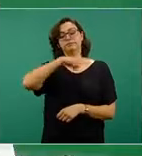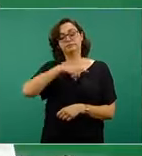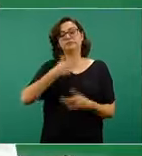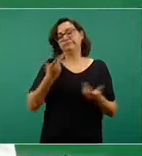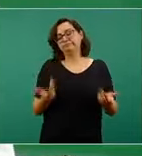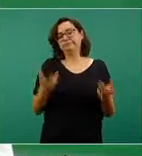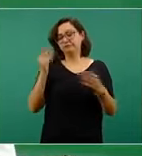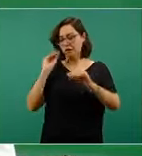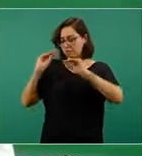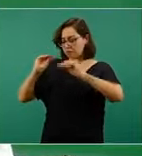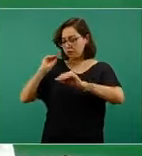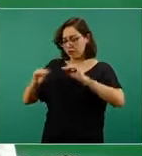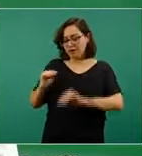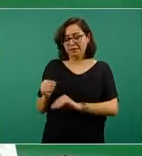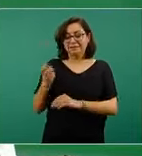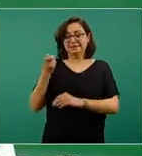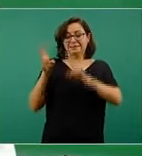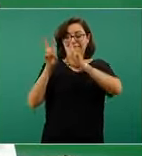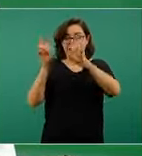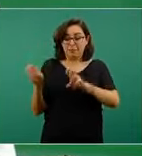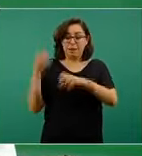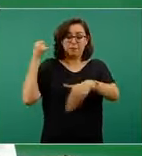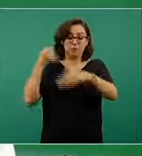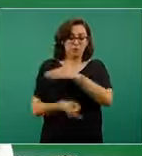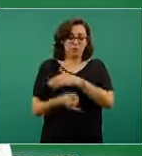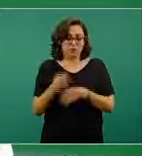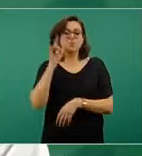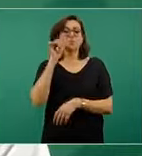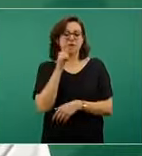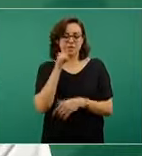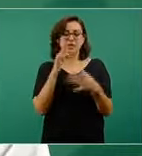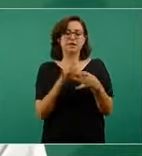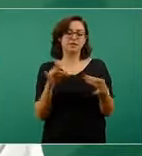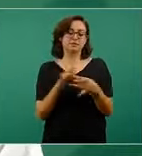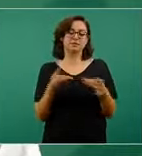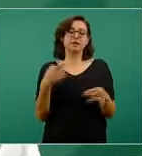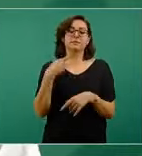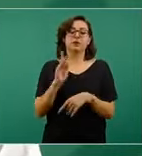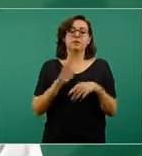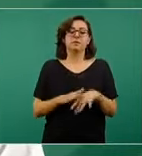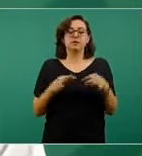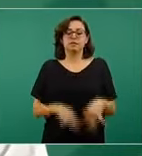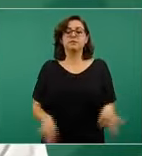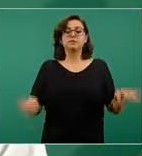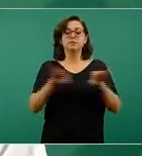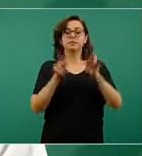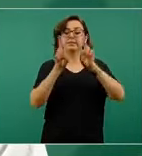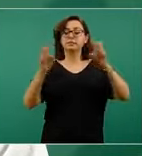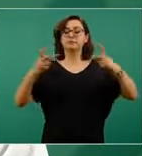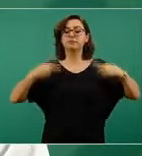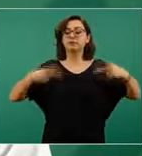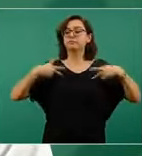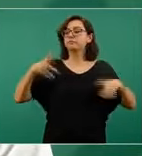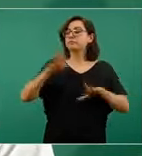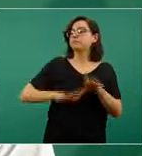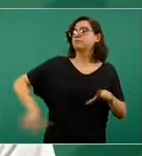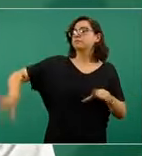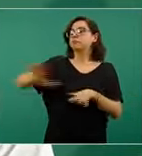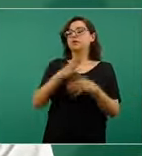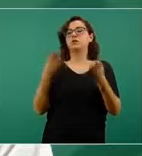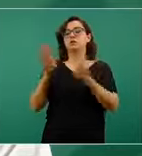vamos a comentar un poco sobre esos protocolos, pero sobre todo de las recomendaciones que haremos a la población. Para que sea un